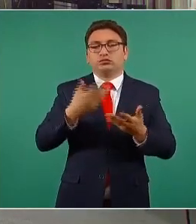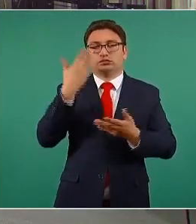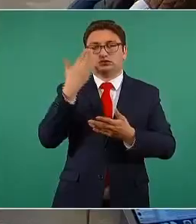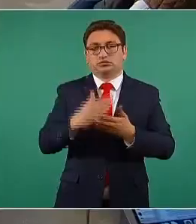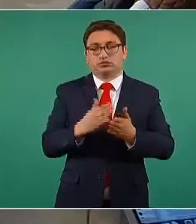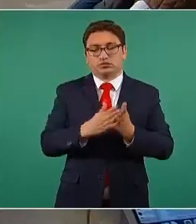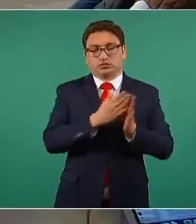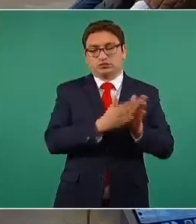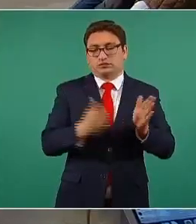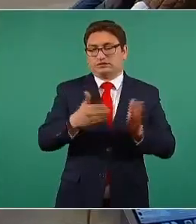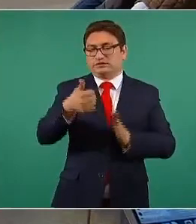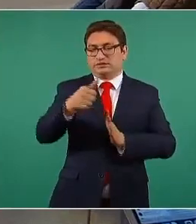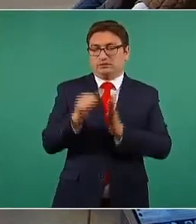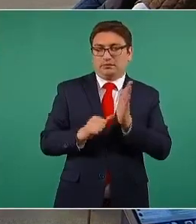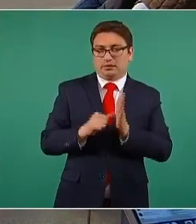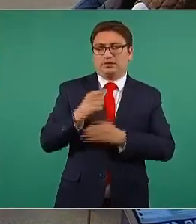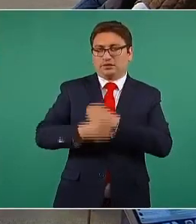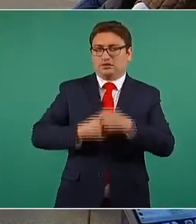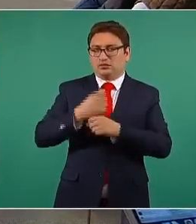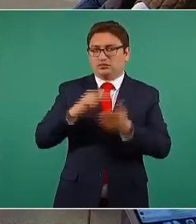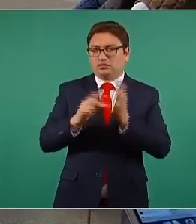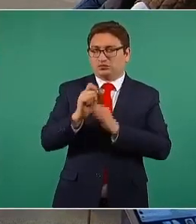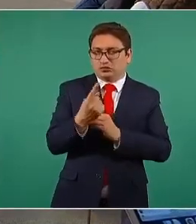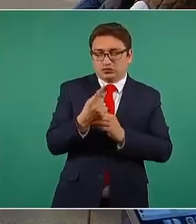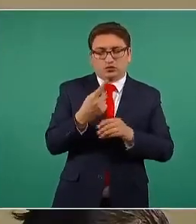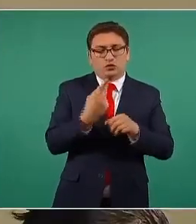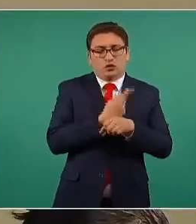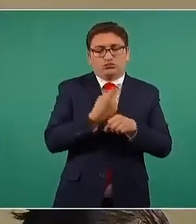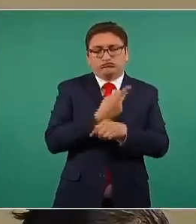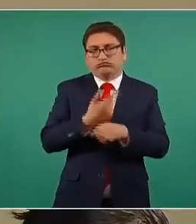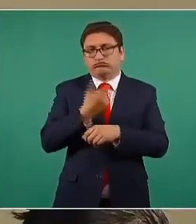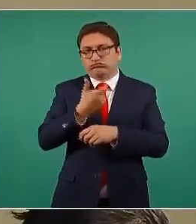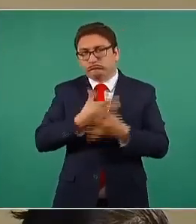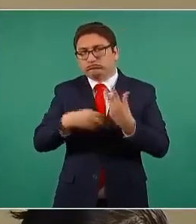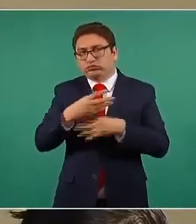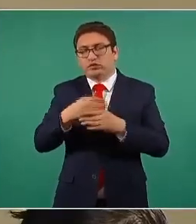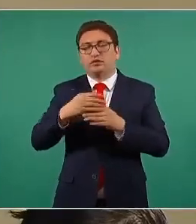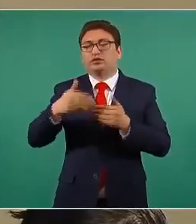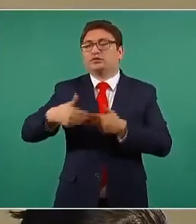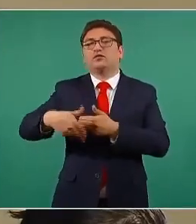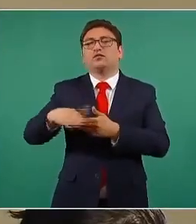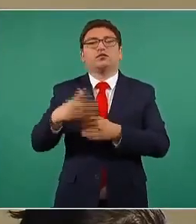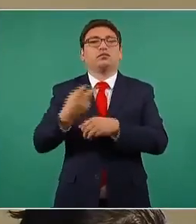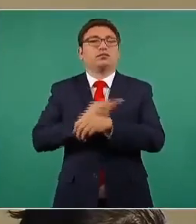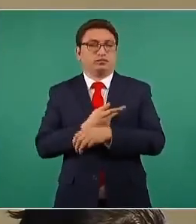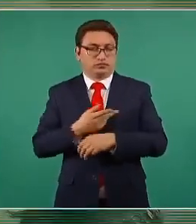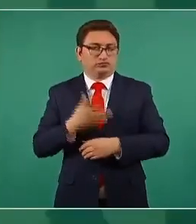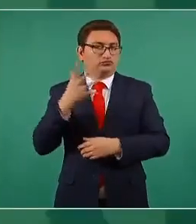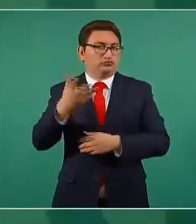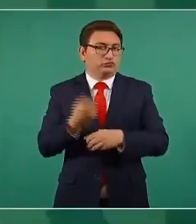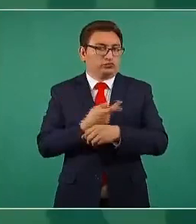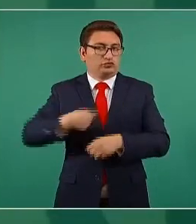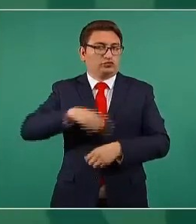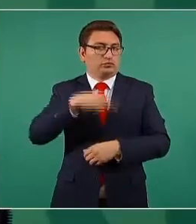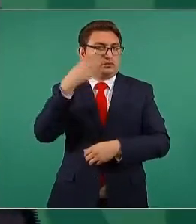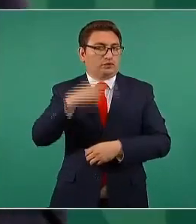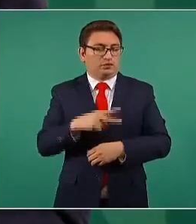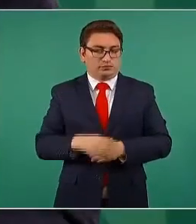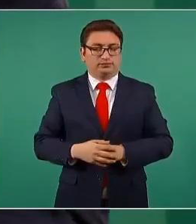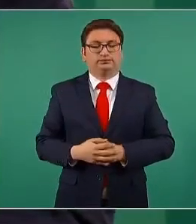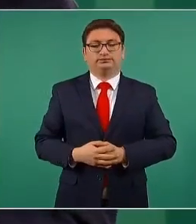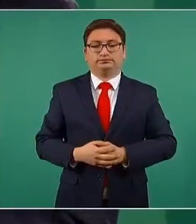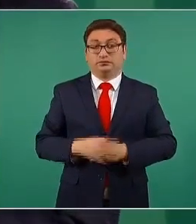primera mitad del año, cuál es la perspectiva que podemos tener como mexicanos, y si me permite le quiero plantear un segundo tema. Bueno, yo